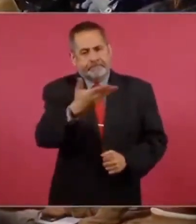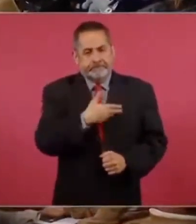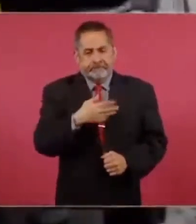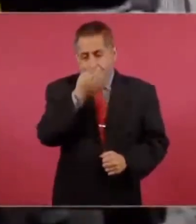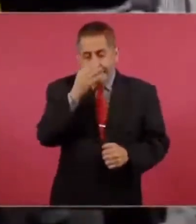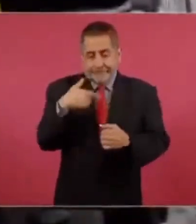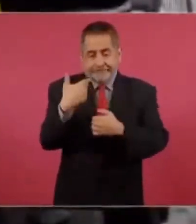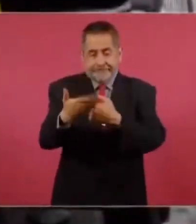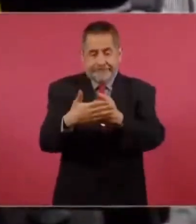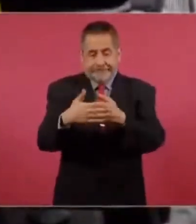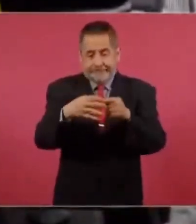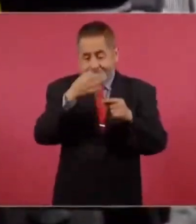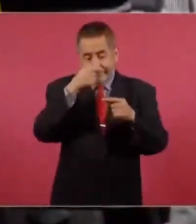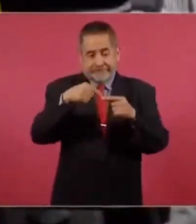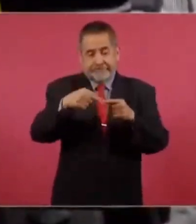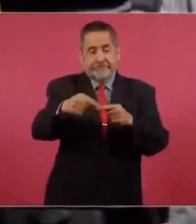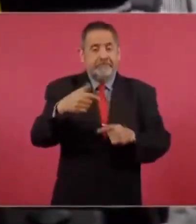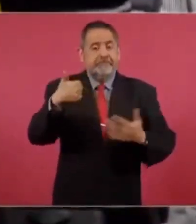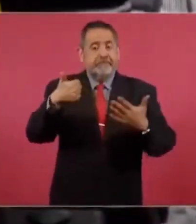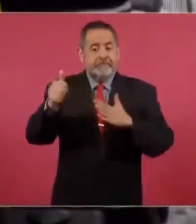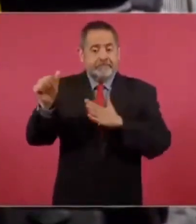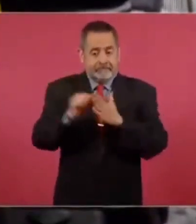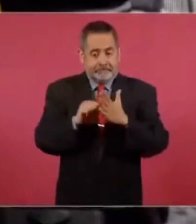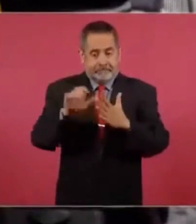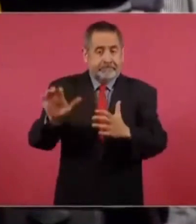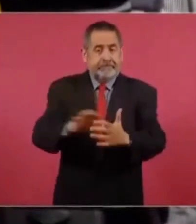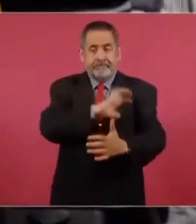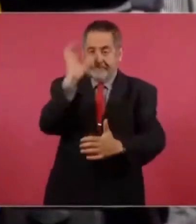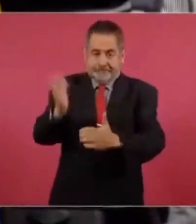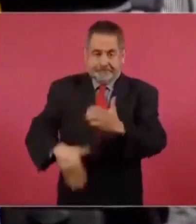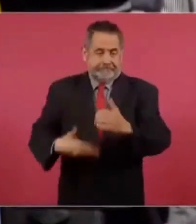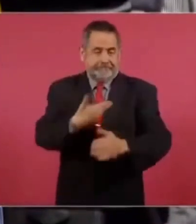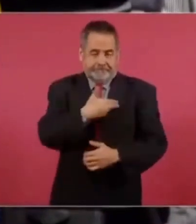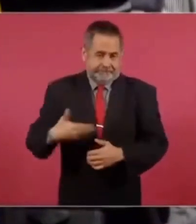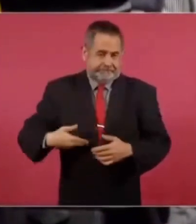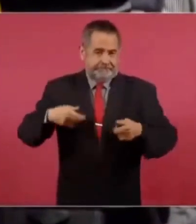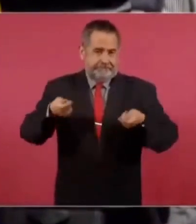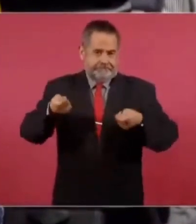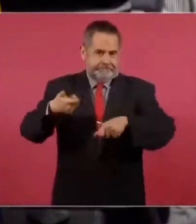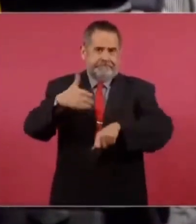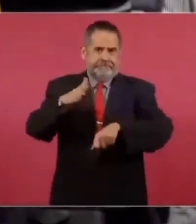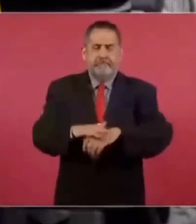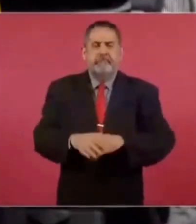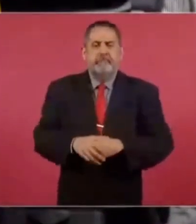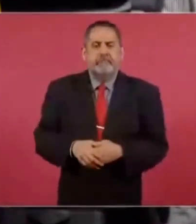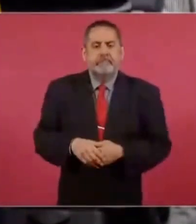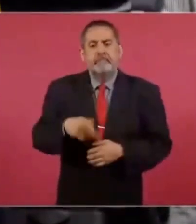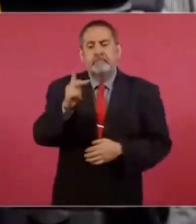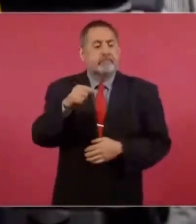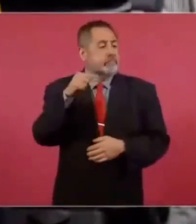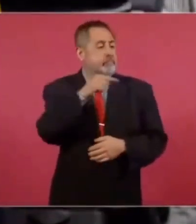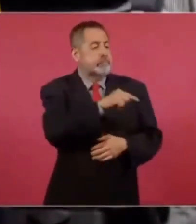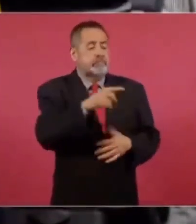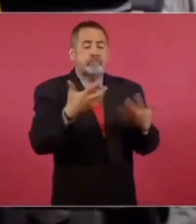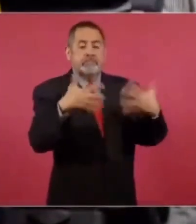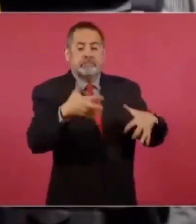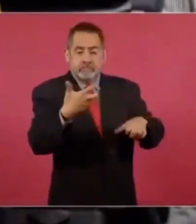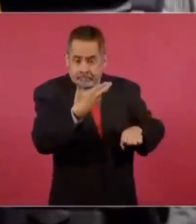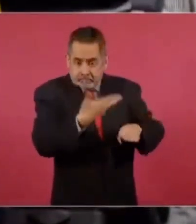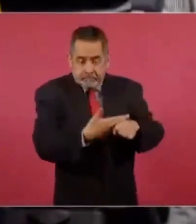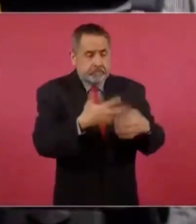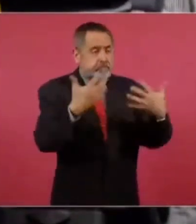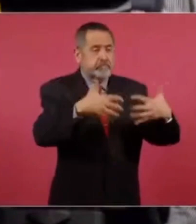6 meses de finalizar su administración, pero aquí hay empresas y empresarios que